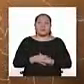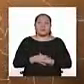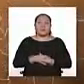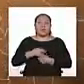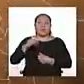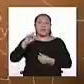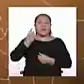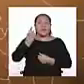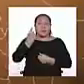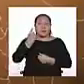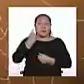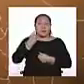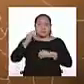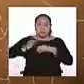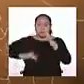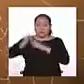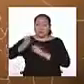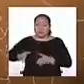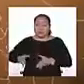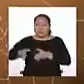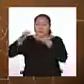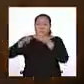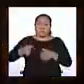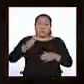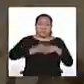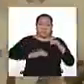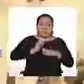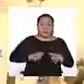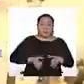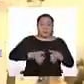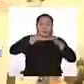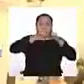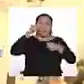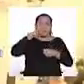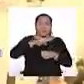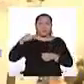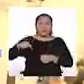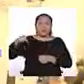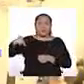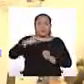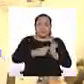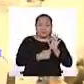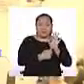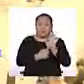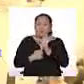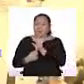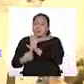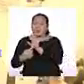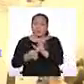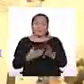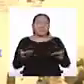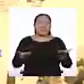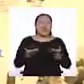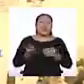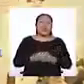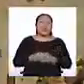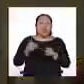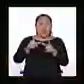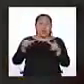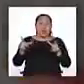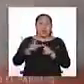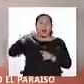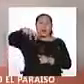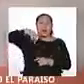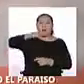Los primeros edificios, como edificio de arquitectura pública, monumental, los tenemos en El Paraíso, ¿no?,